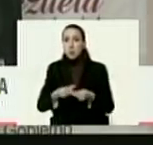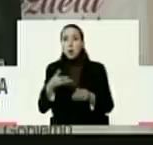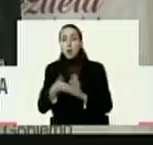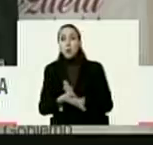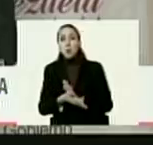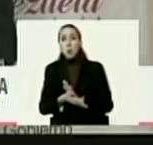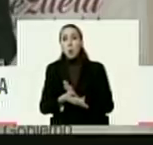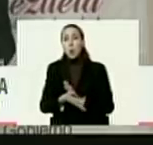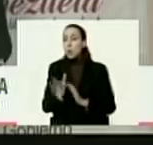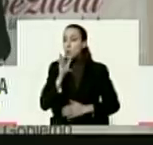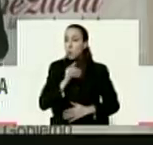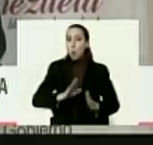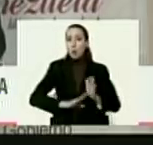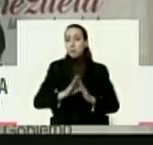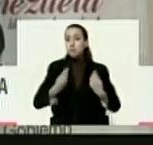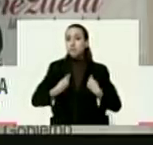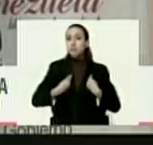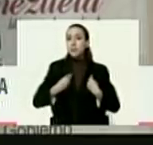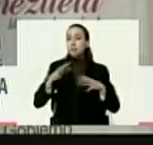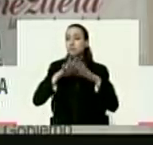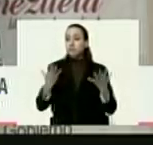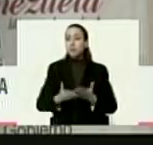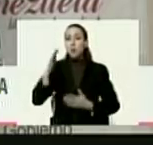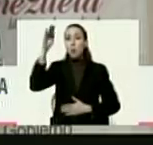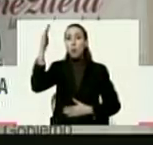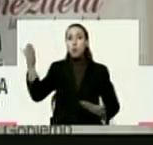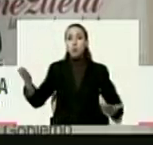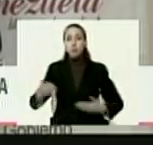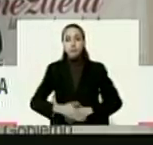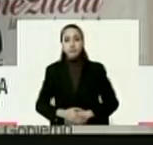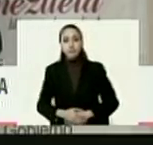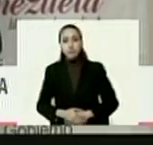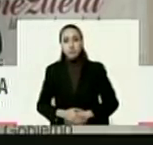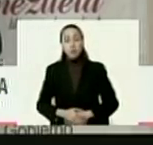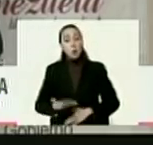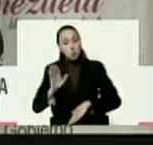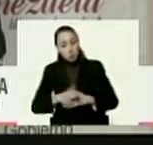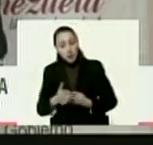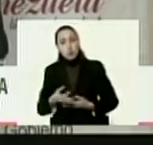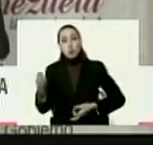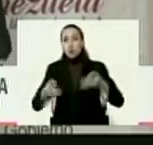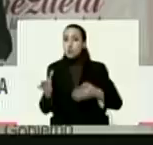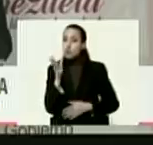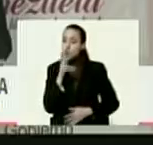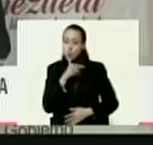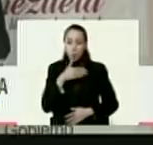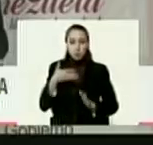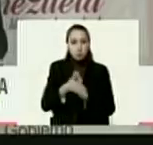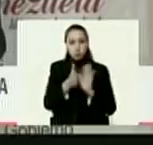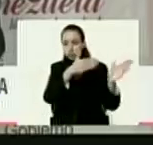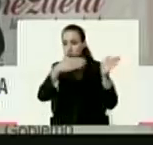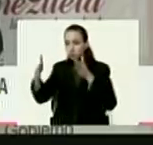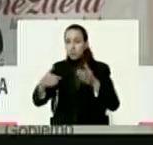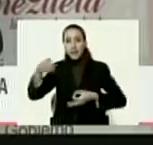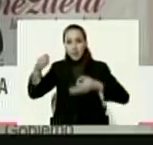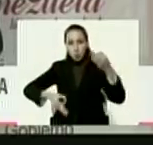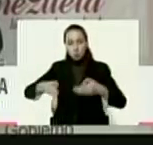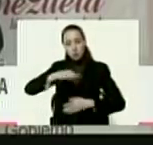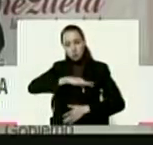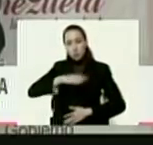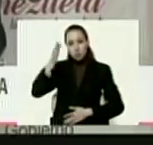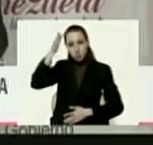posibilidad ni de crecimiento ni de vida en el planeta Tierra. Es por ello que no puede haber justicia climática sin justicia